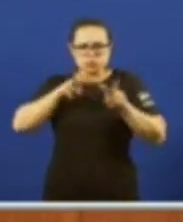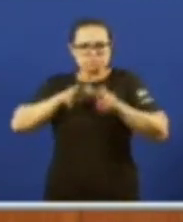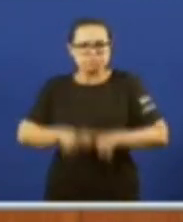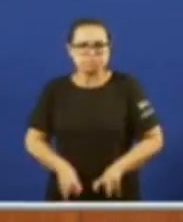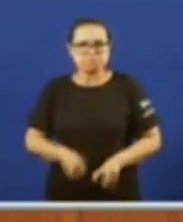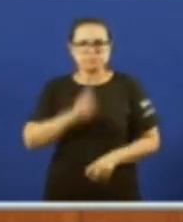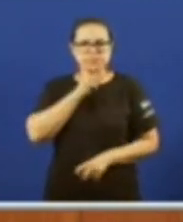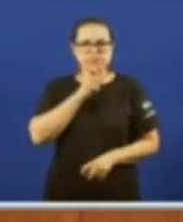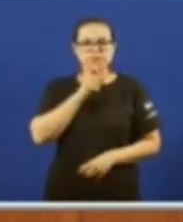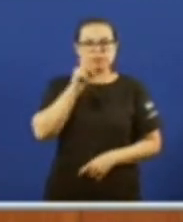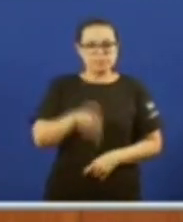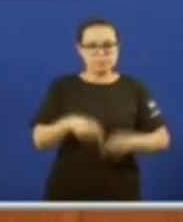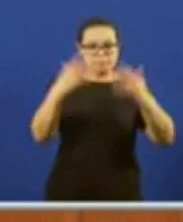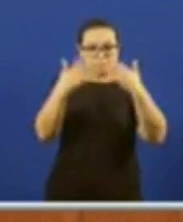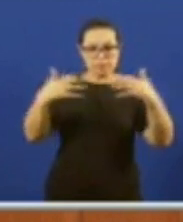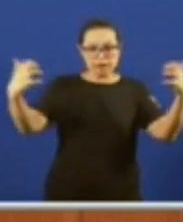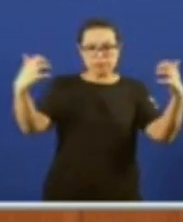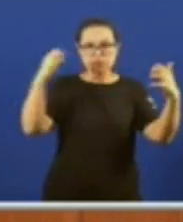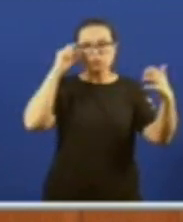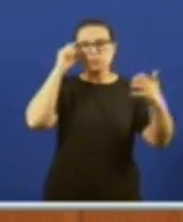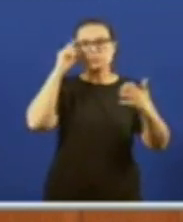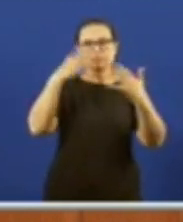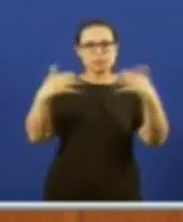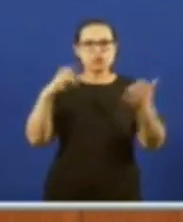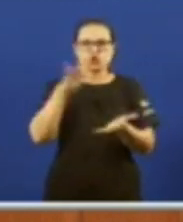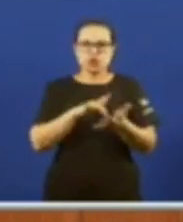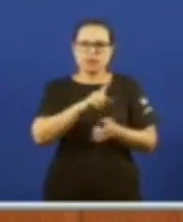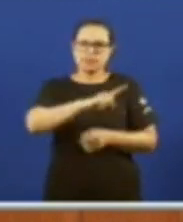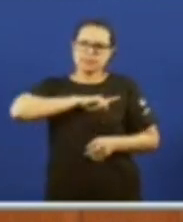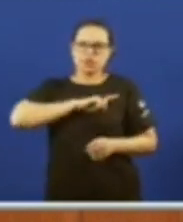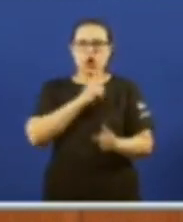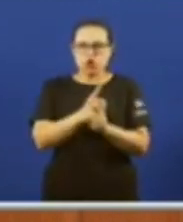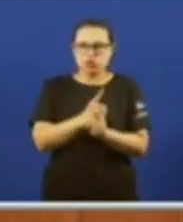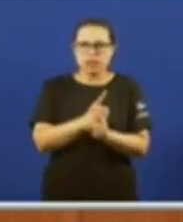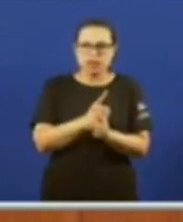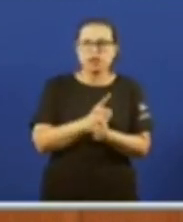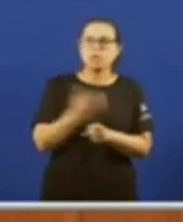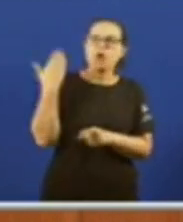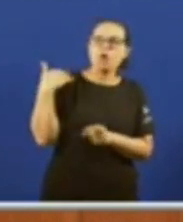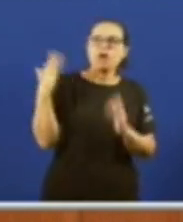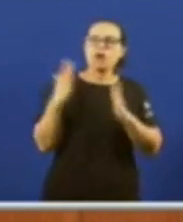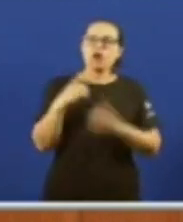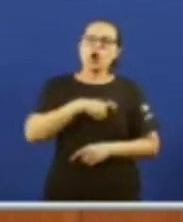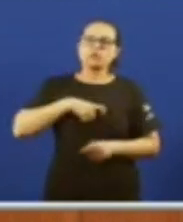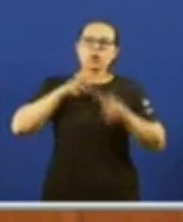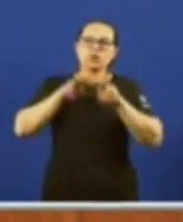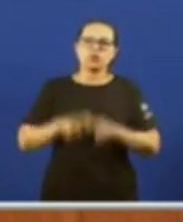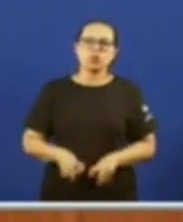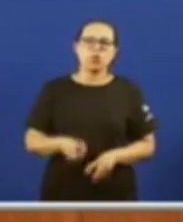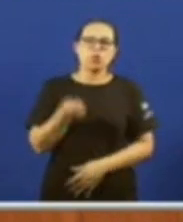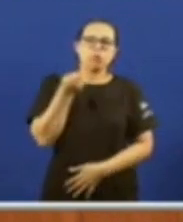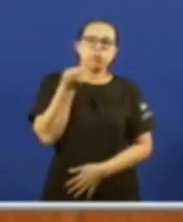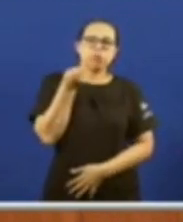un traballo que fixo este Parlamento, que, por certo, vostede boicoteou, porque daquela parecíalle moi pouco que houbera unha comisión de estudio que